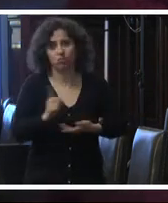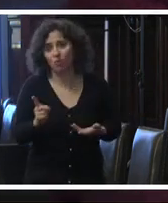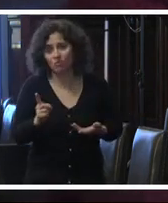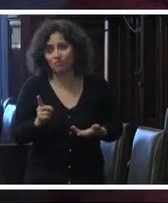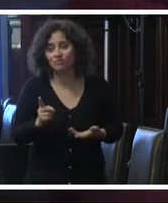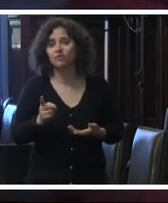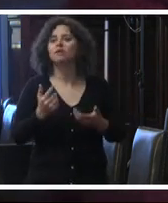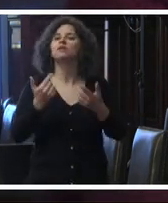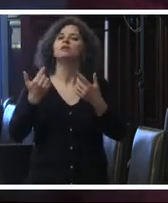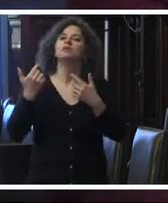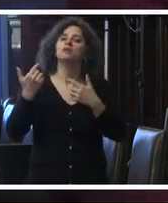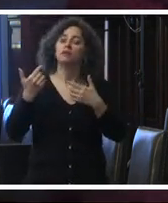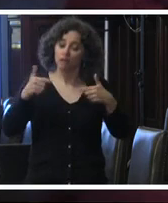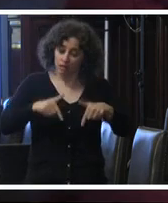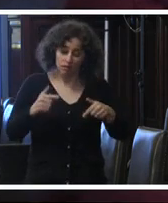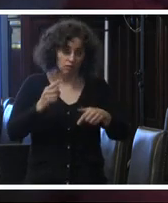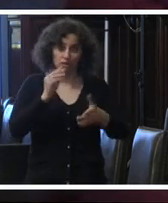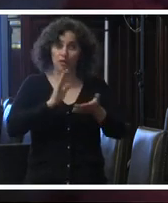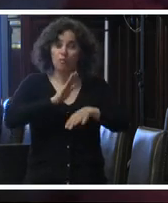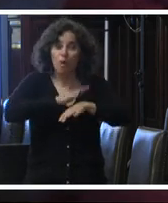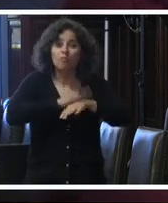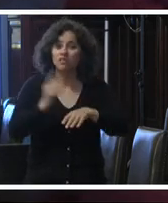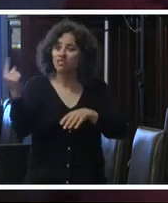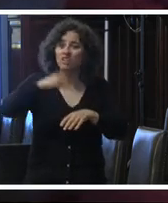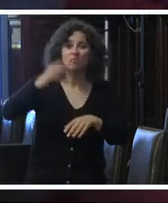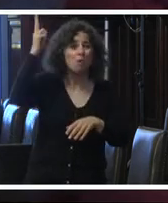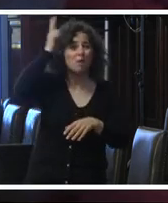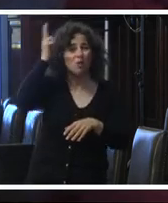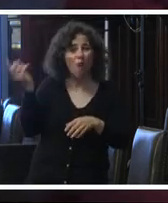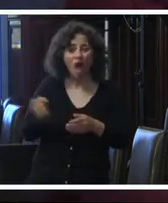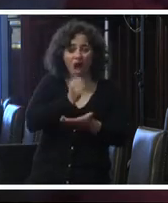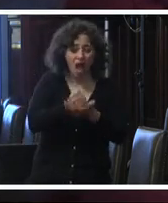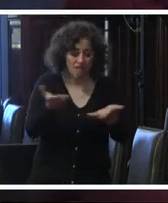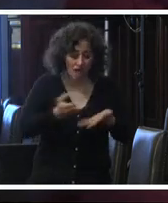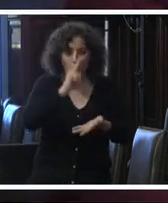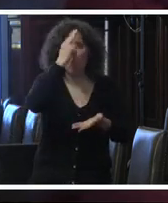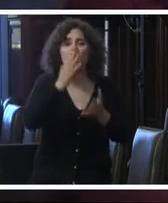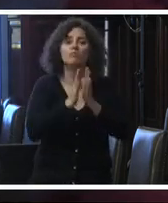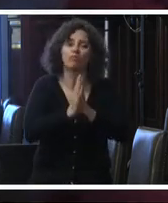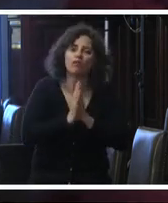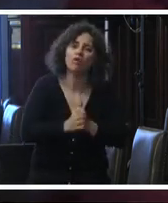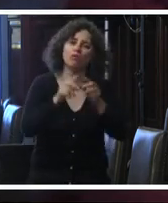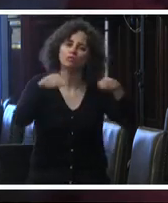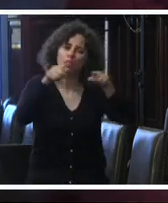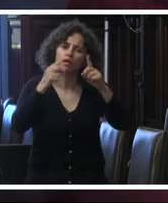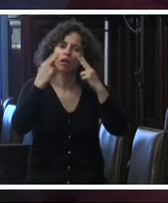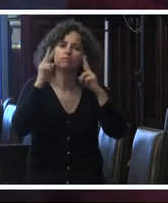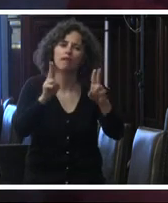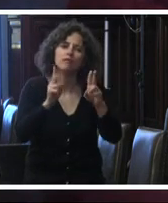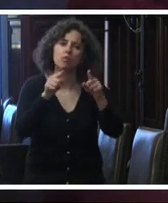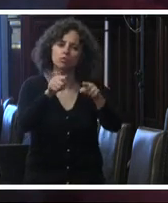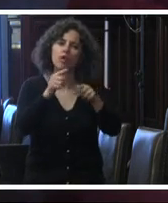es que en esta vez venimos hasta acá, desde Perú, hacerles escuchar, para que el